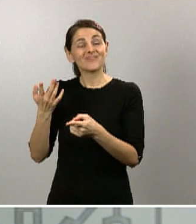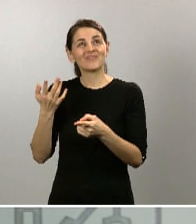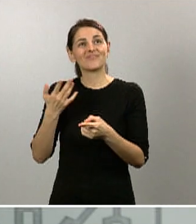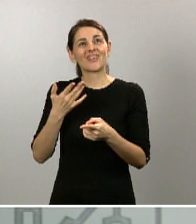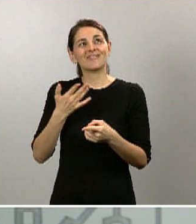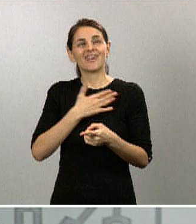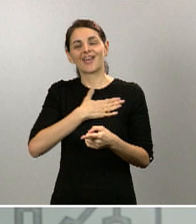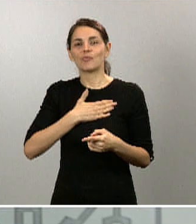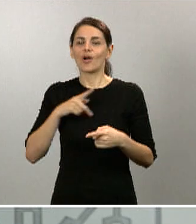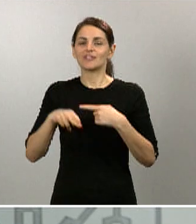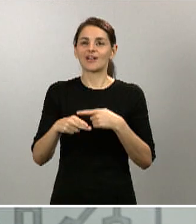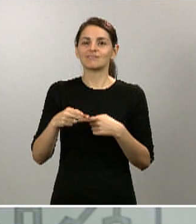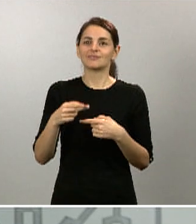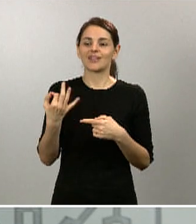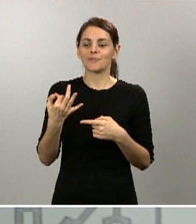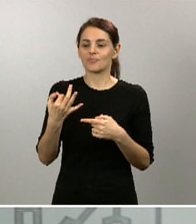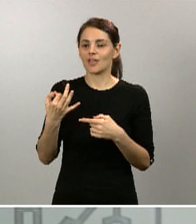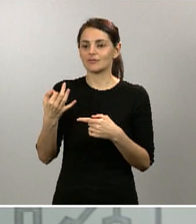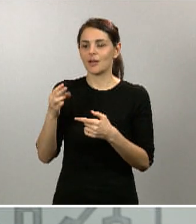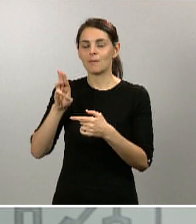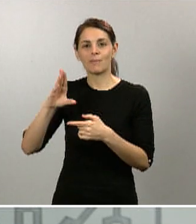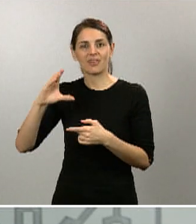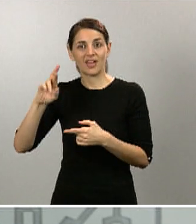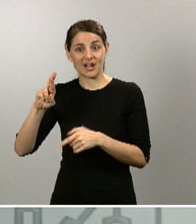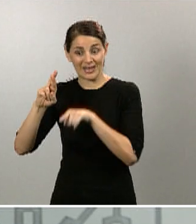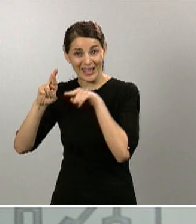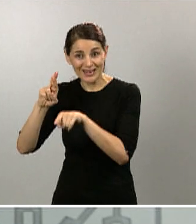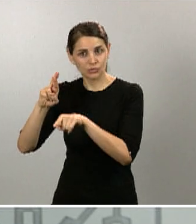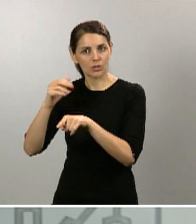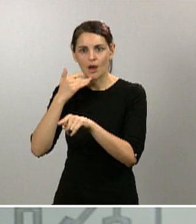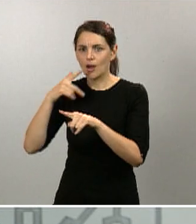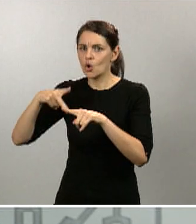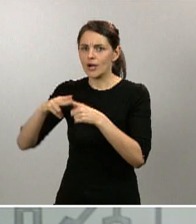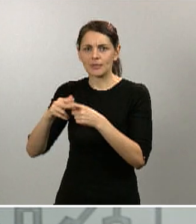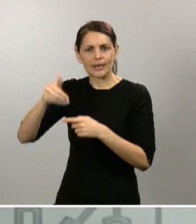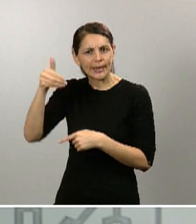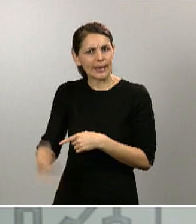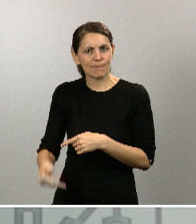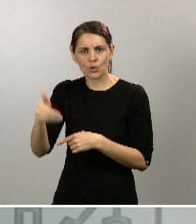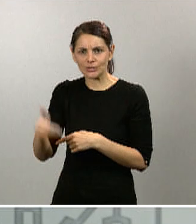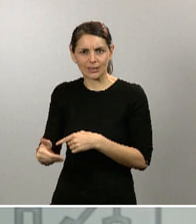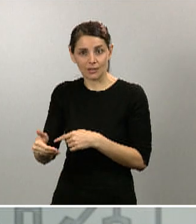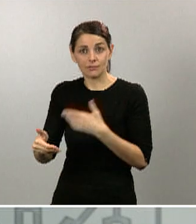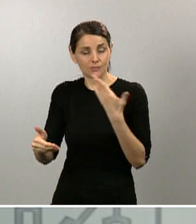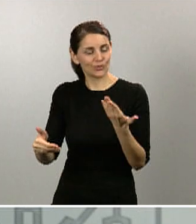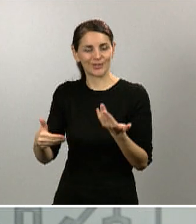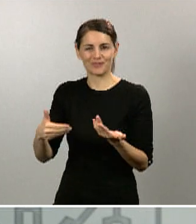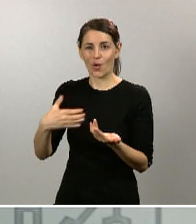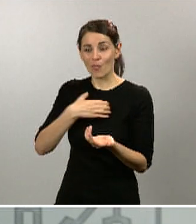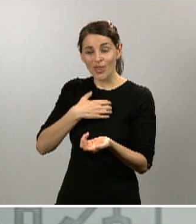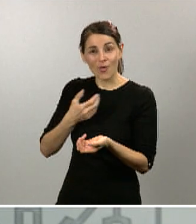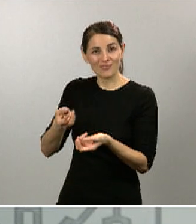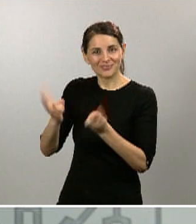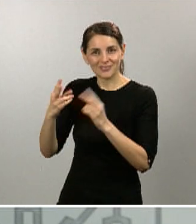que ahora mismo son una de las herramientas más importantes de las que disponemos, cuando la probabilidad de que el